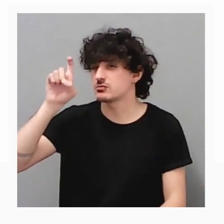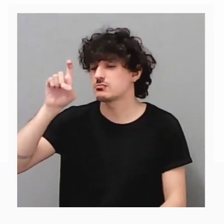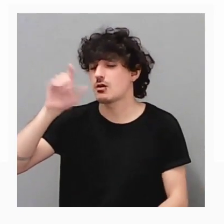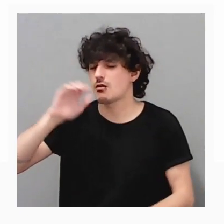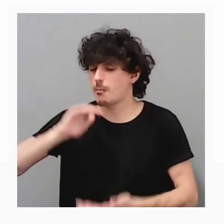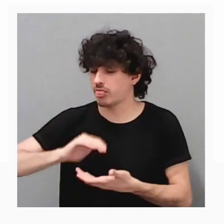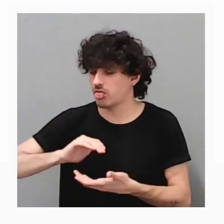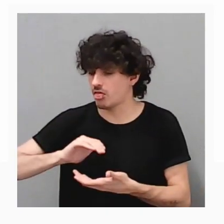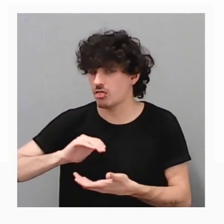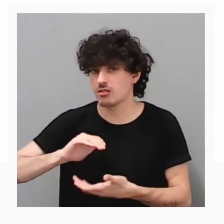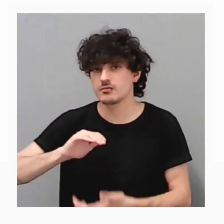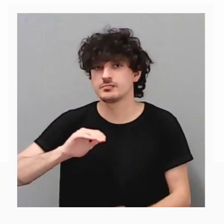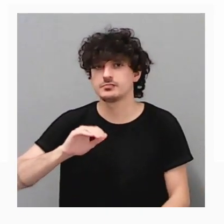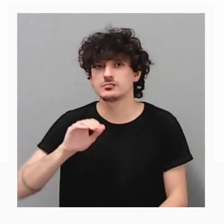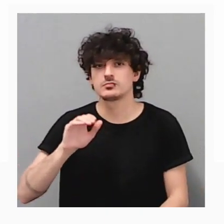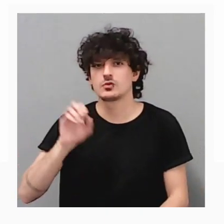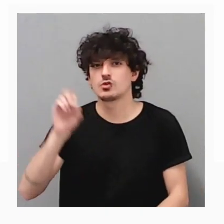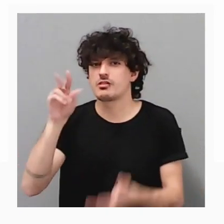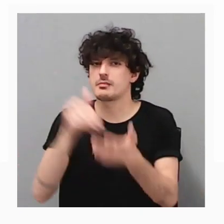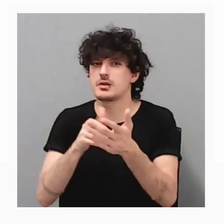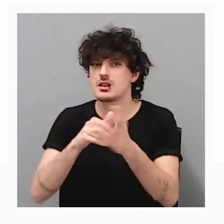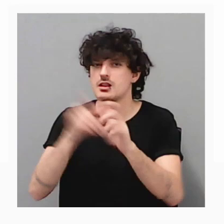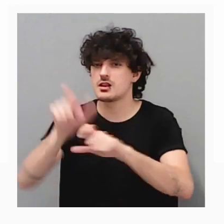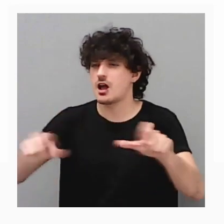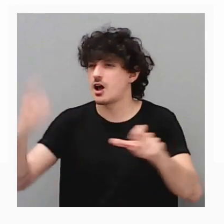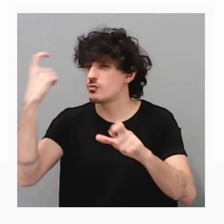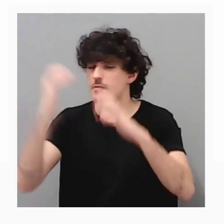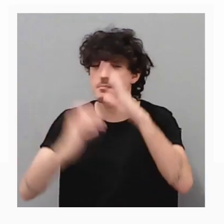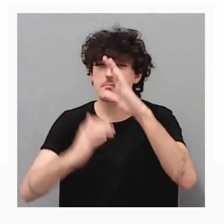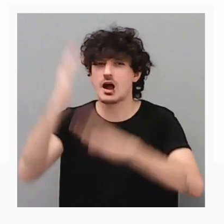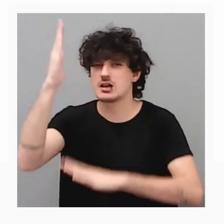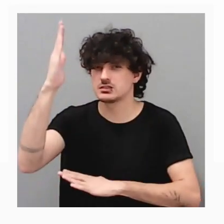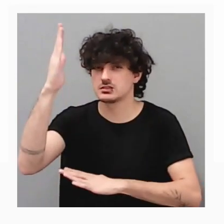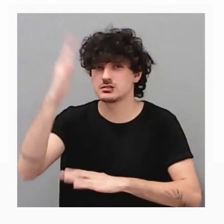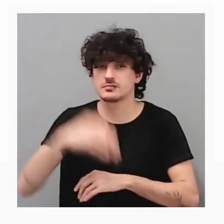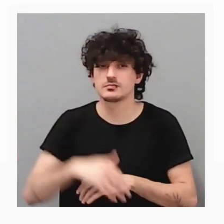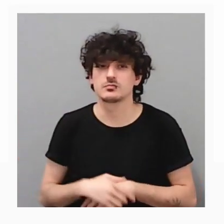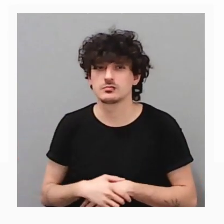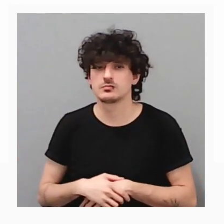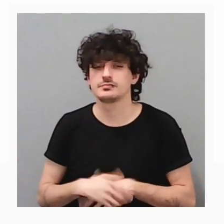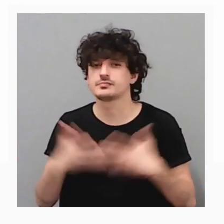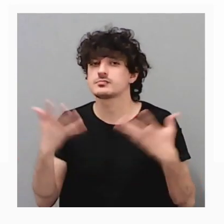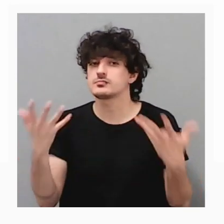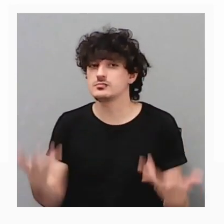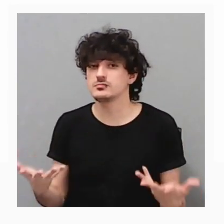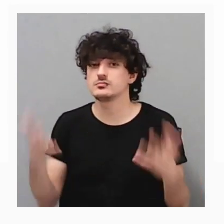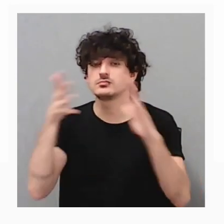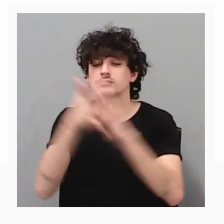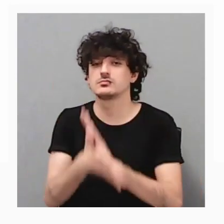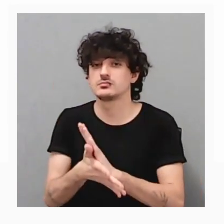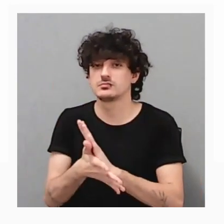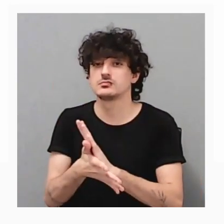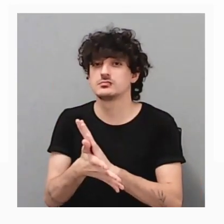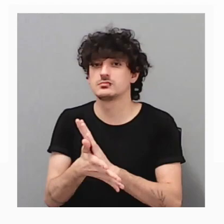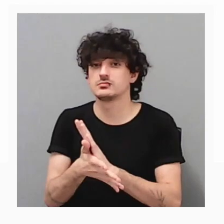Nuestra comunidad tiene más de 100.000 personas en Portugal y en otros países. Por tanto, más de que los